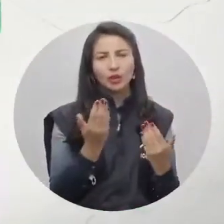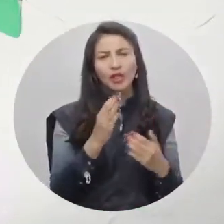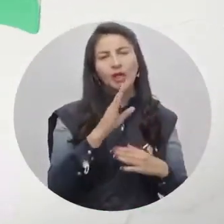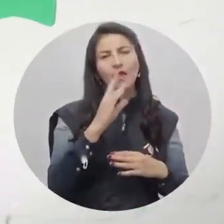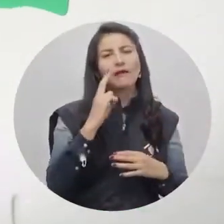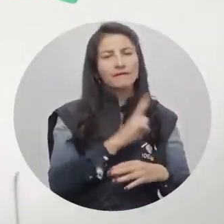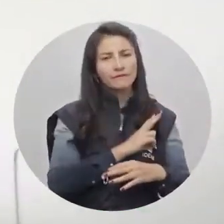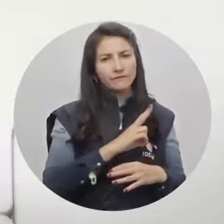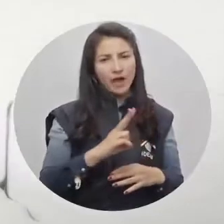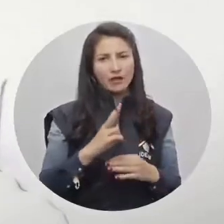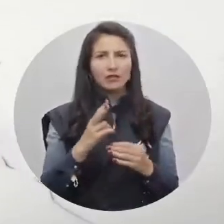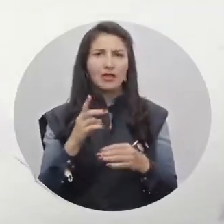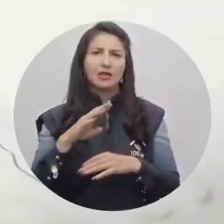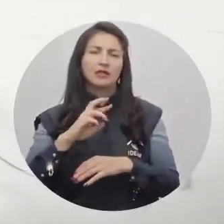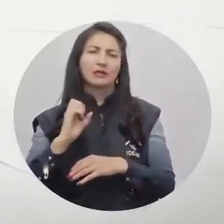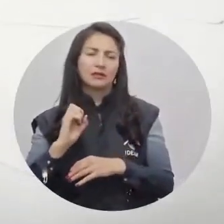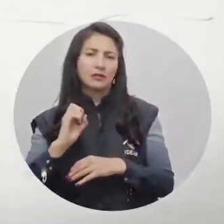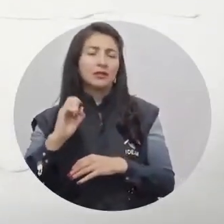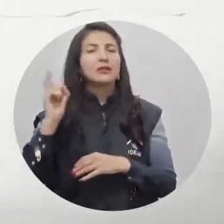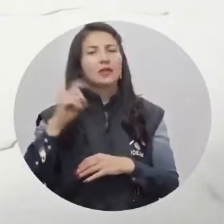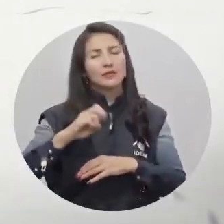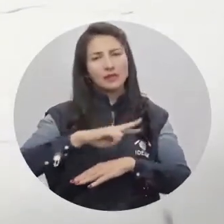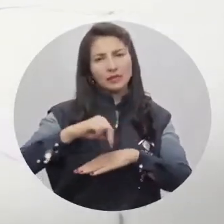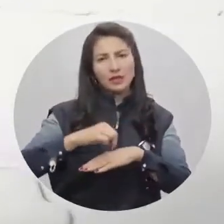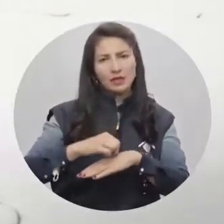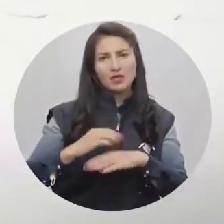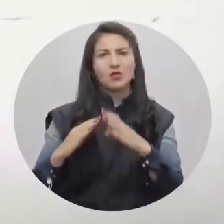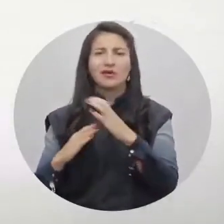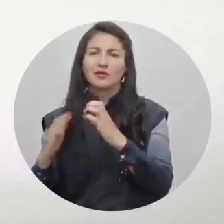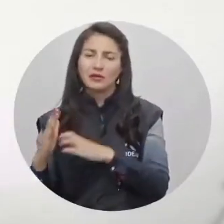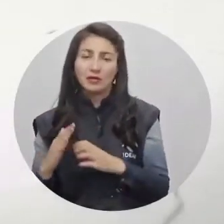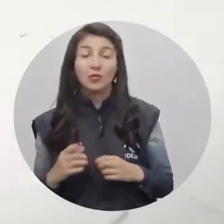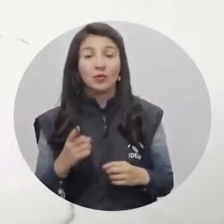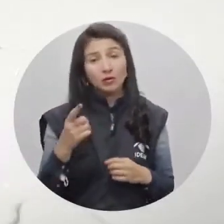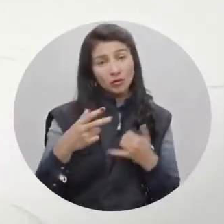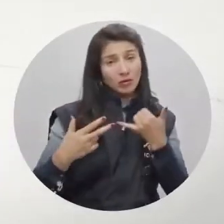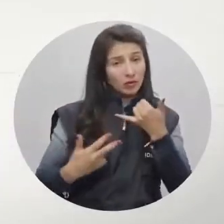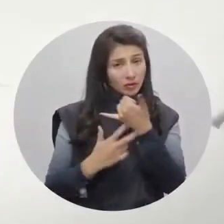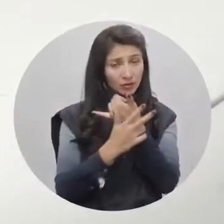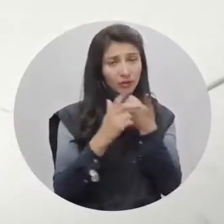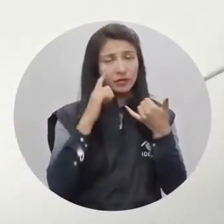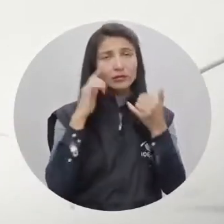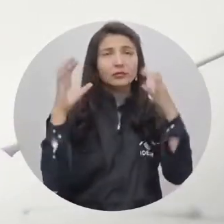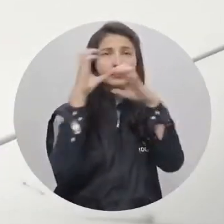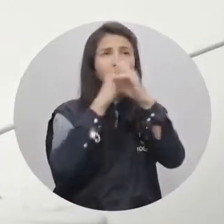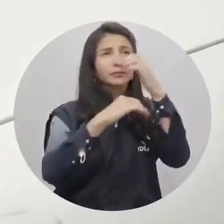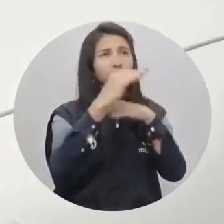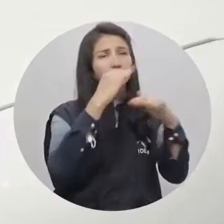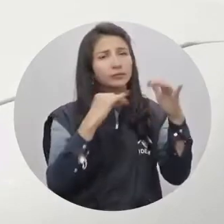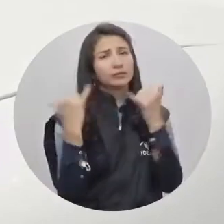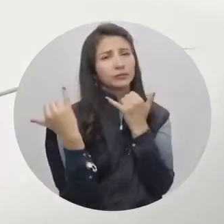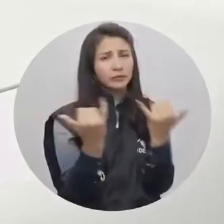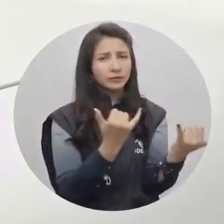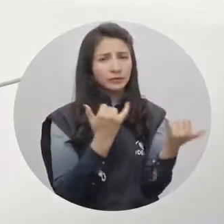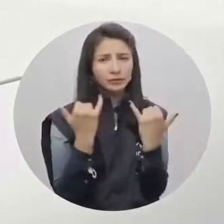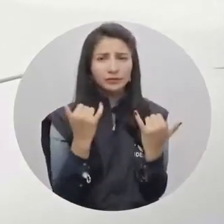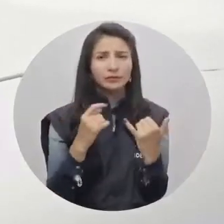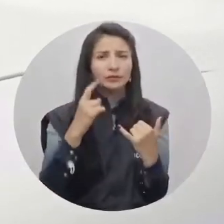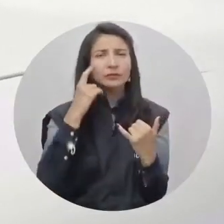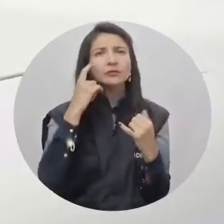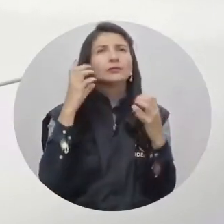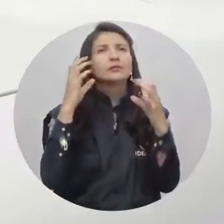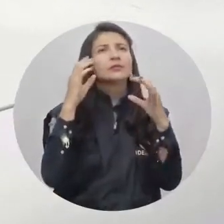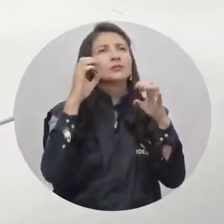Cauca y norte de Nariño. La región andina tendrá mayor nubosidad al occidente de la región, condición que genera lluvias de